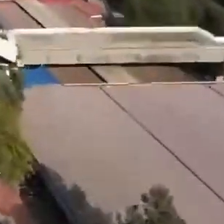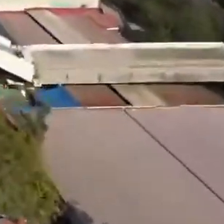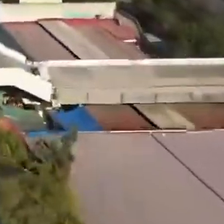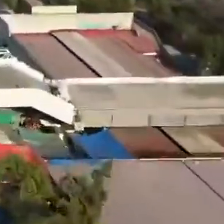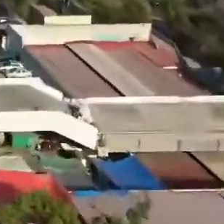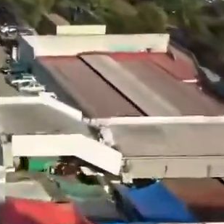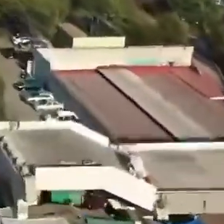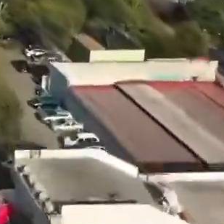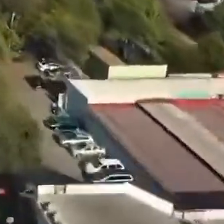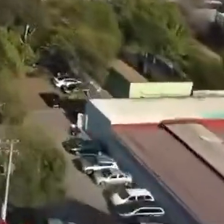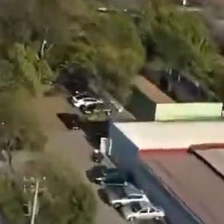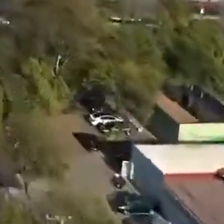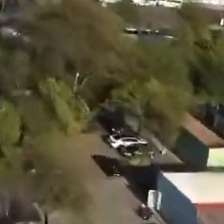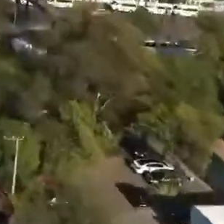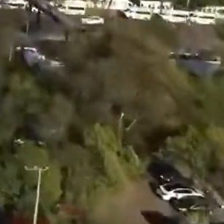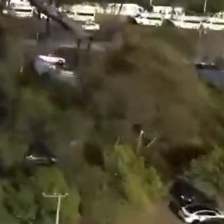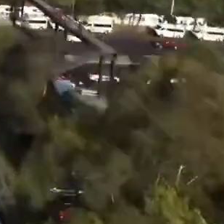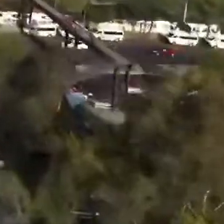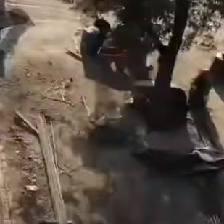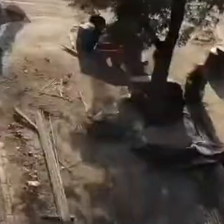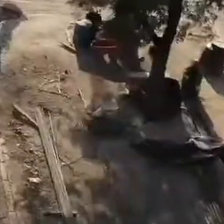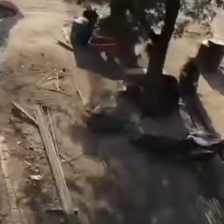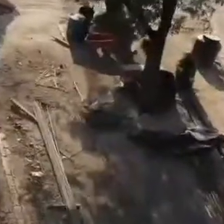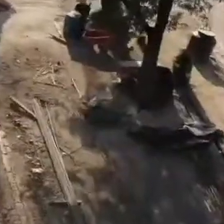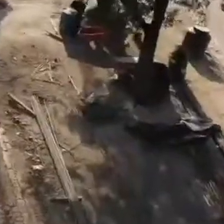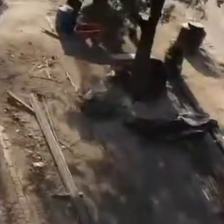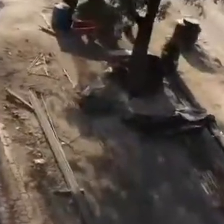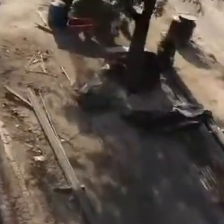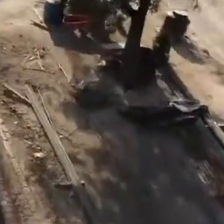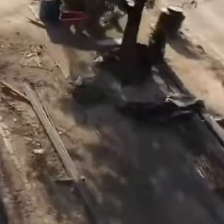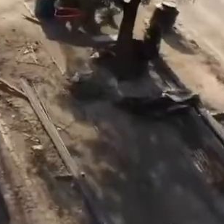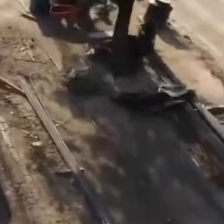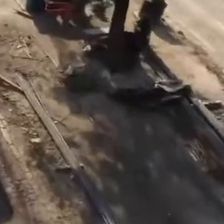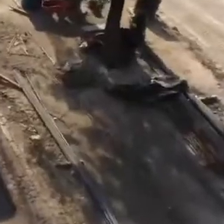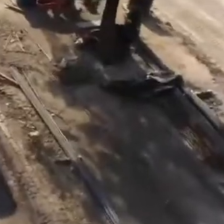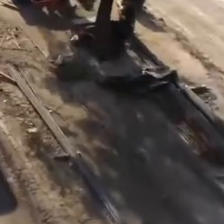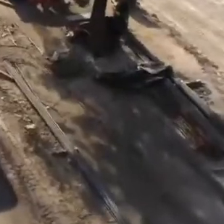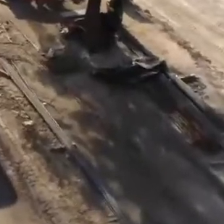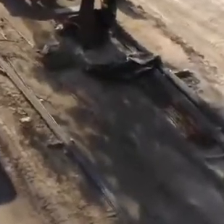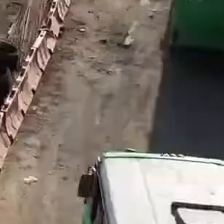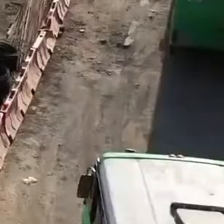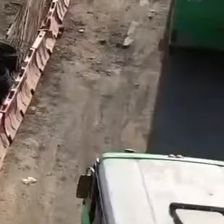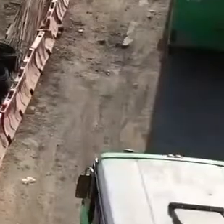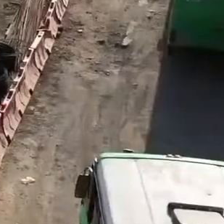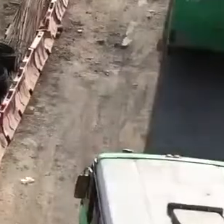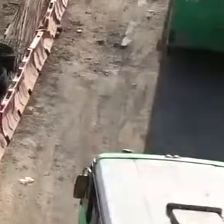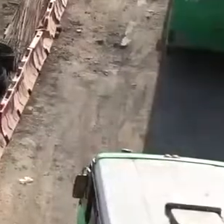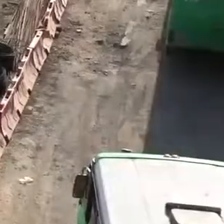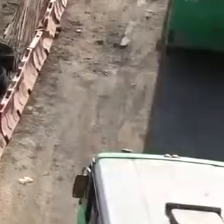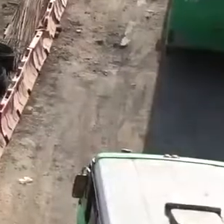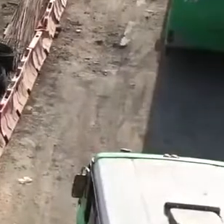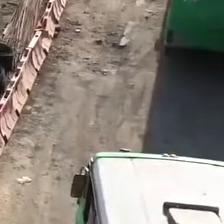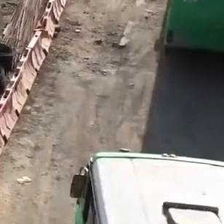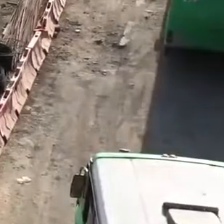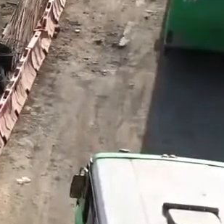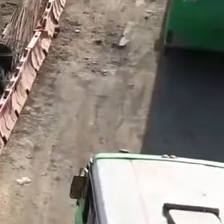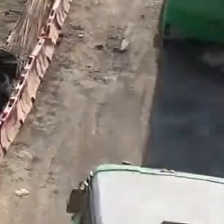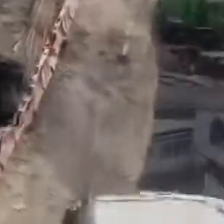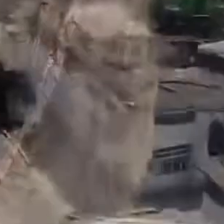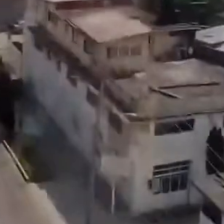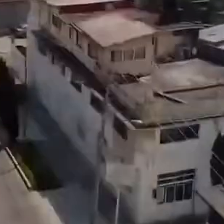Terminal Observatorio. Se continúa con la perforación, armado y colado de pilas de cimentación en el costado norte de la